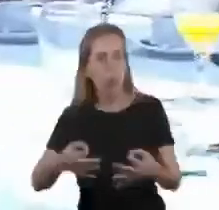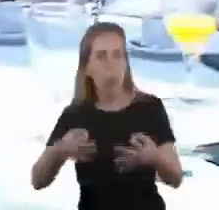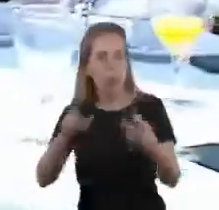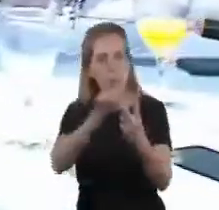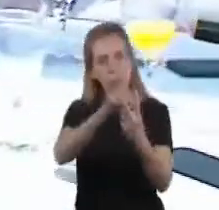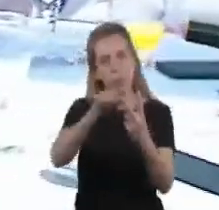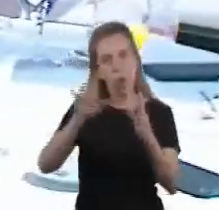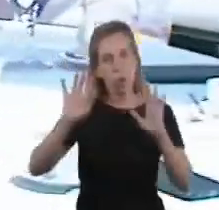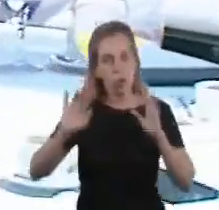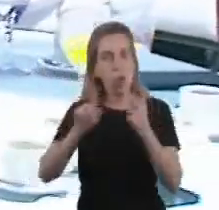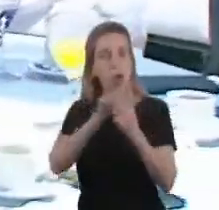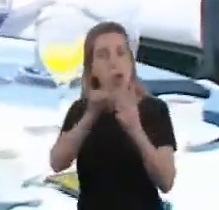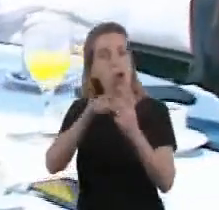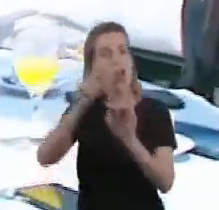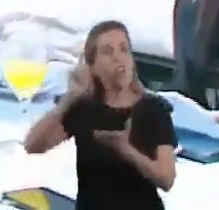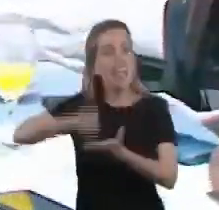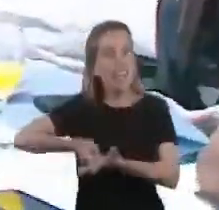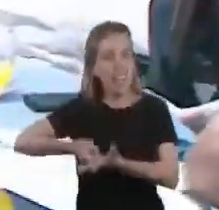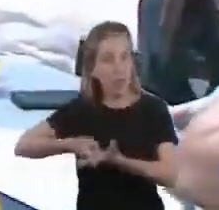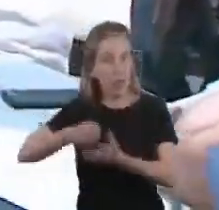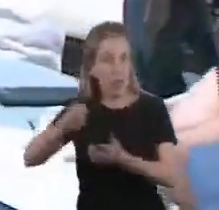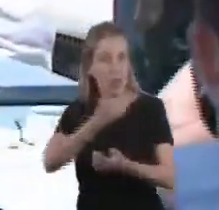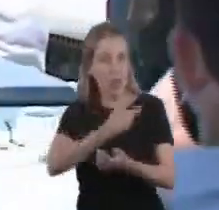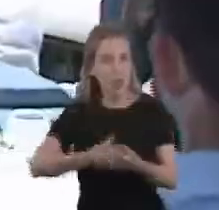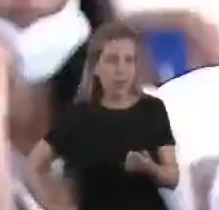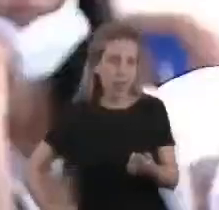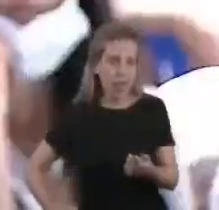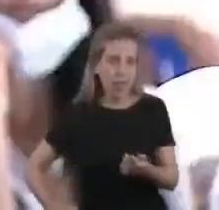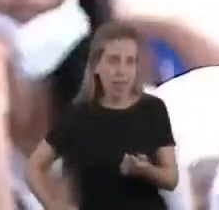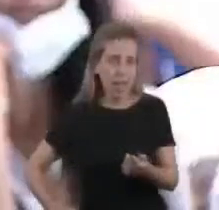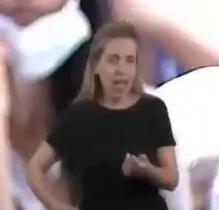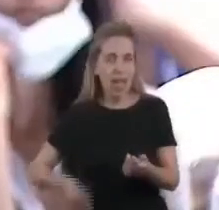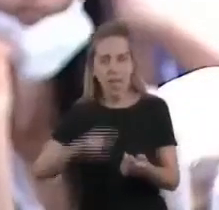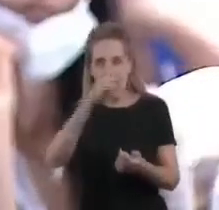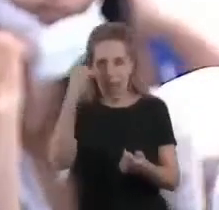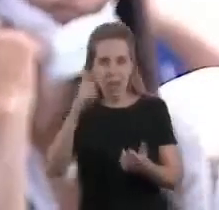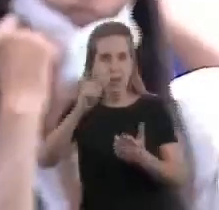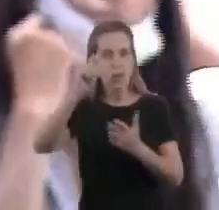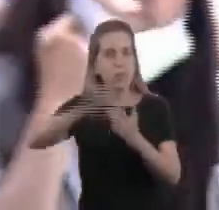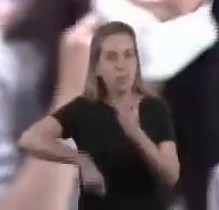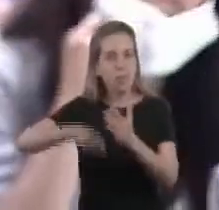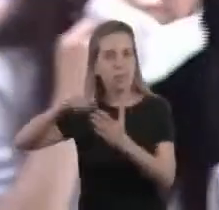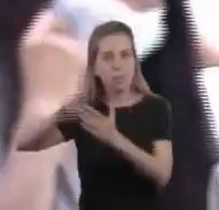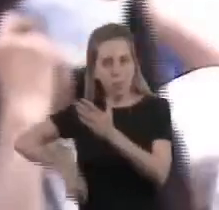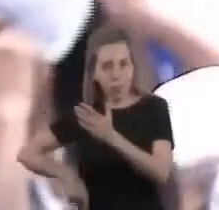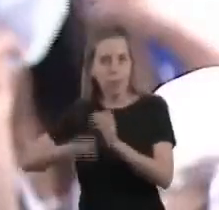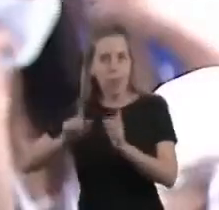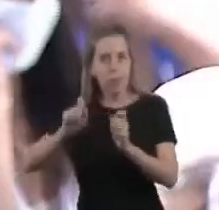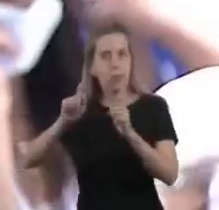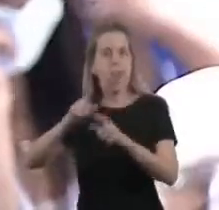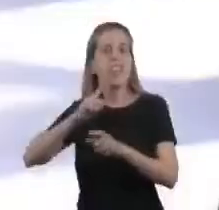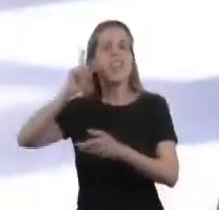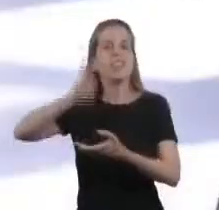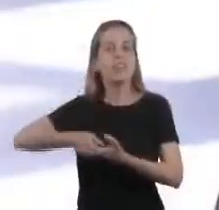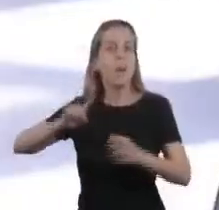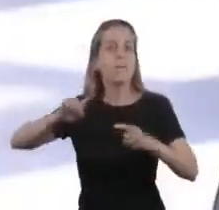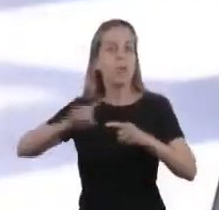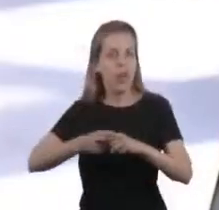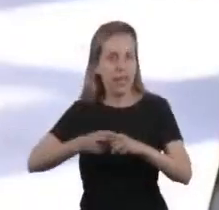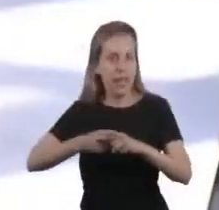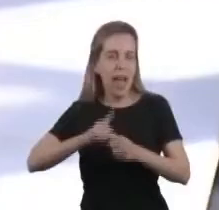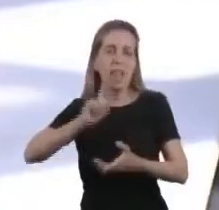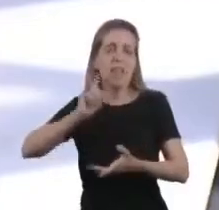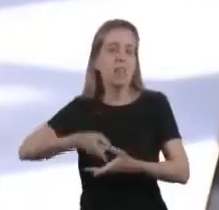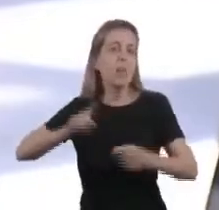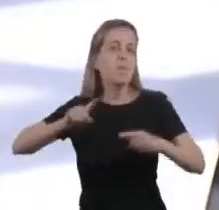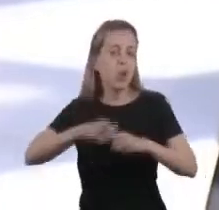dos medidas, dos decretos que el presidente de la Nación, con su firma, pero con su decisión política, con la decisión